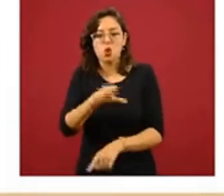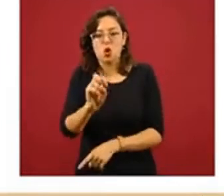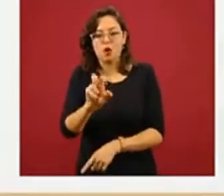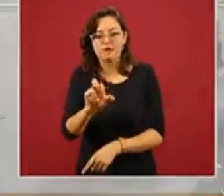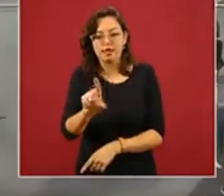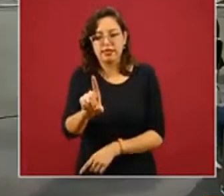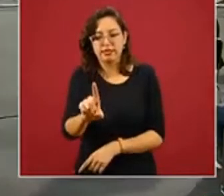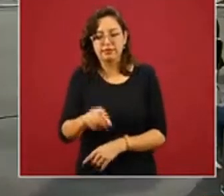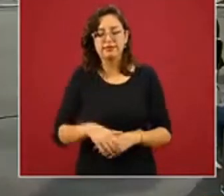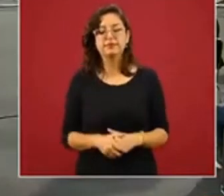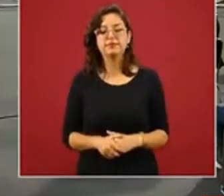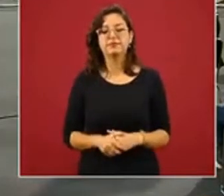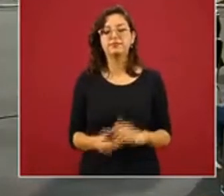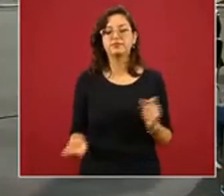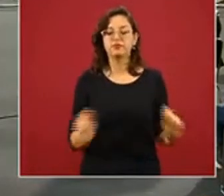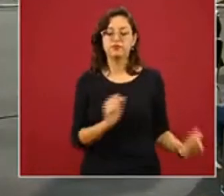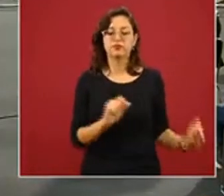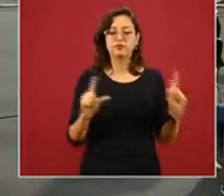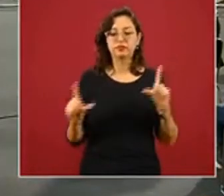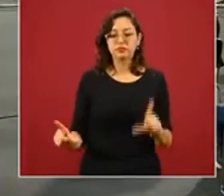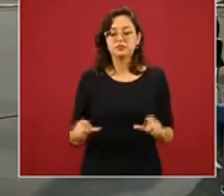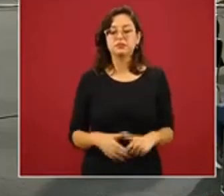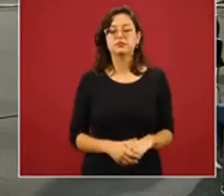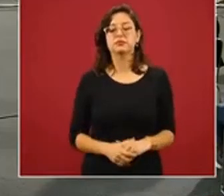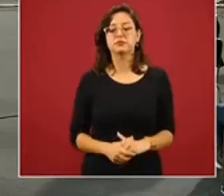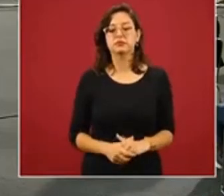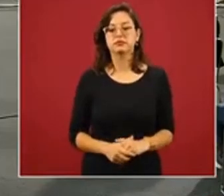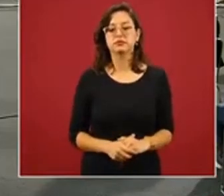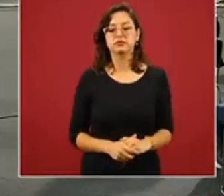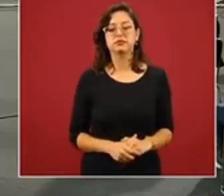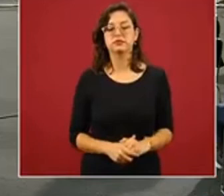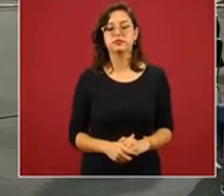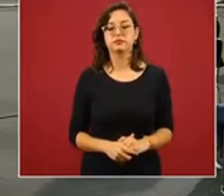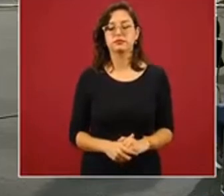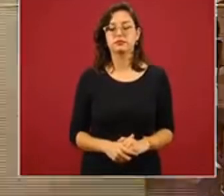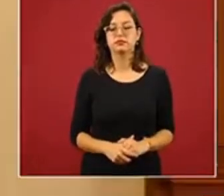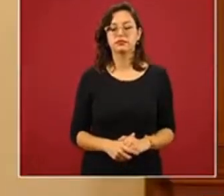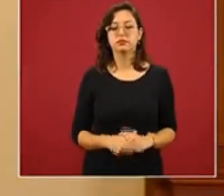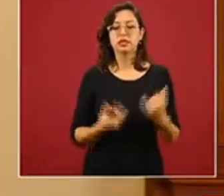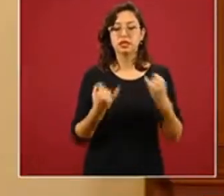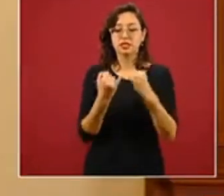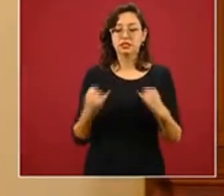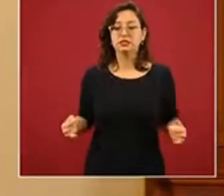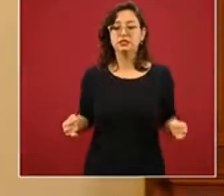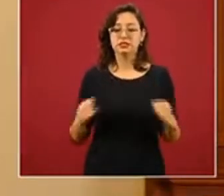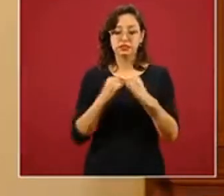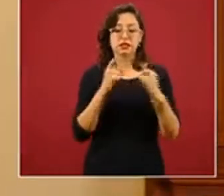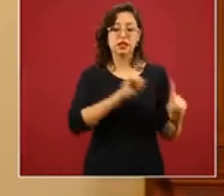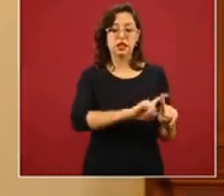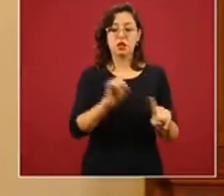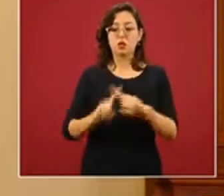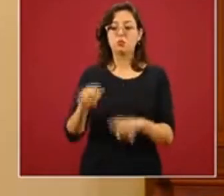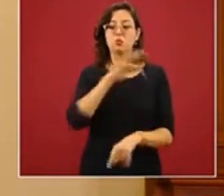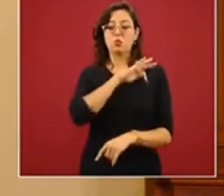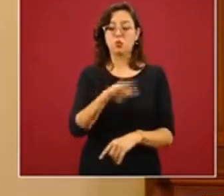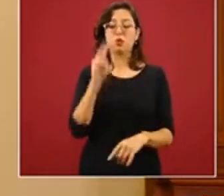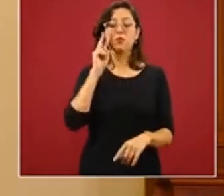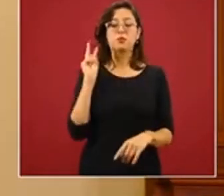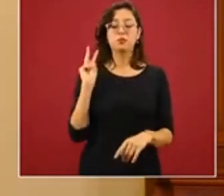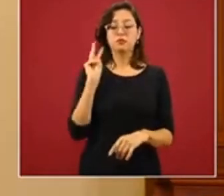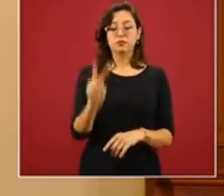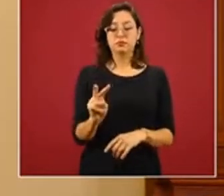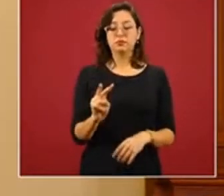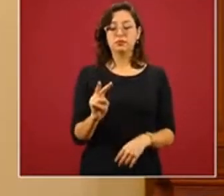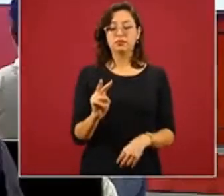siguiente diapositiva, y precisamente hablando de instituciones, aquí podemos ver ¿Cómo se distribuyen? Definitivamente